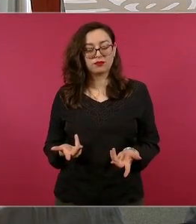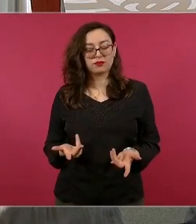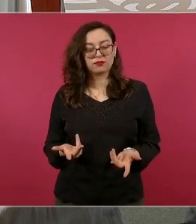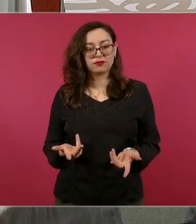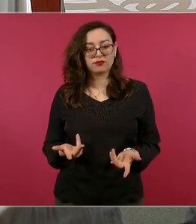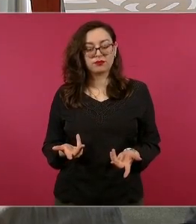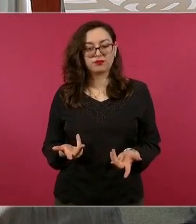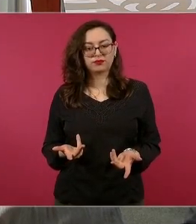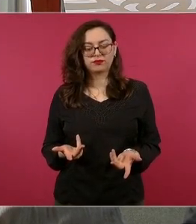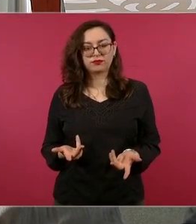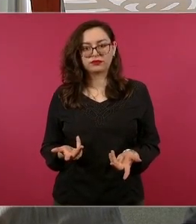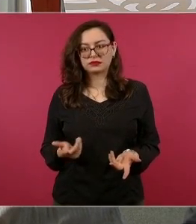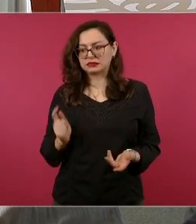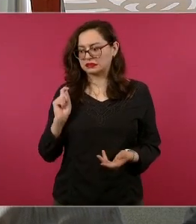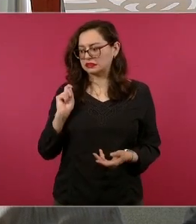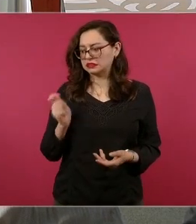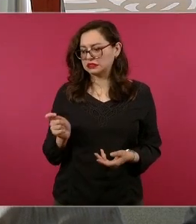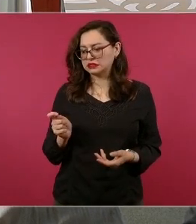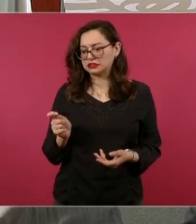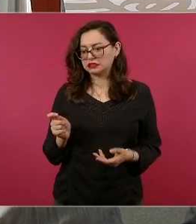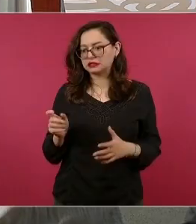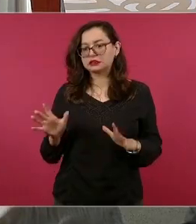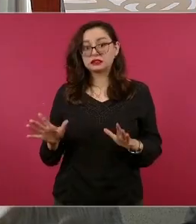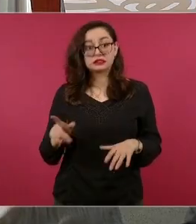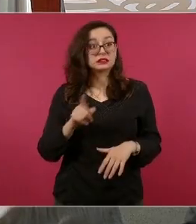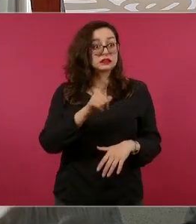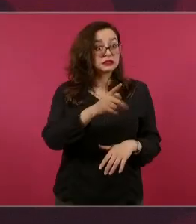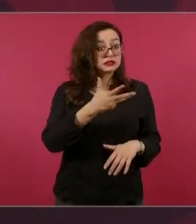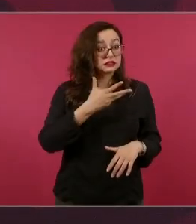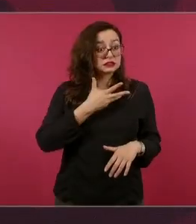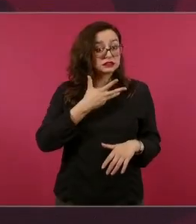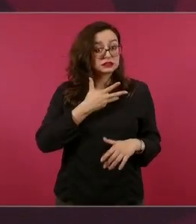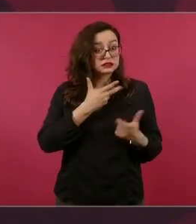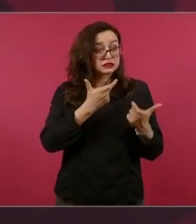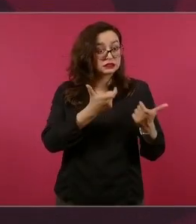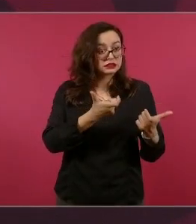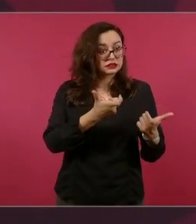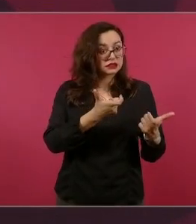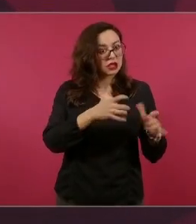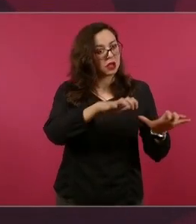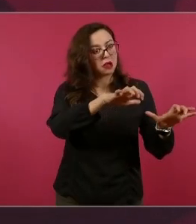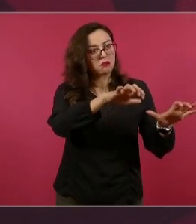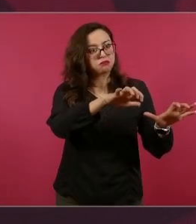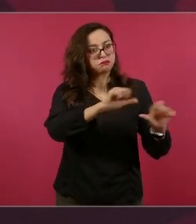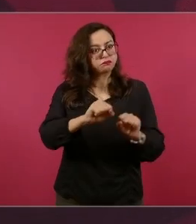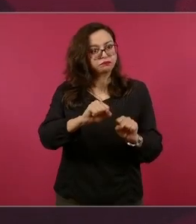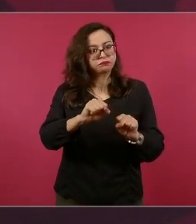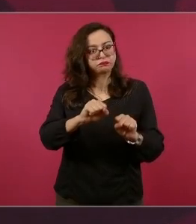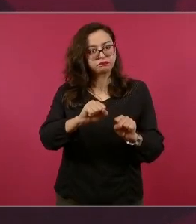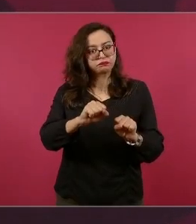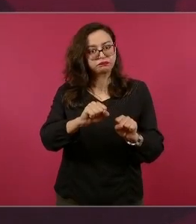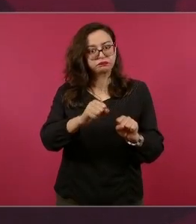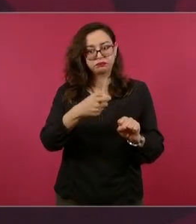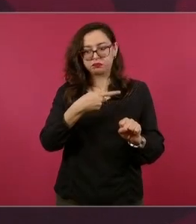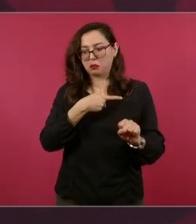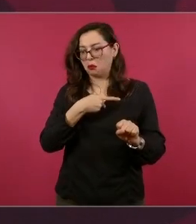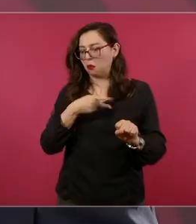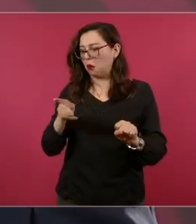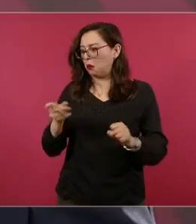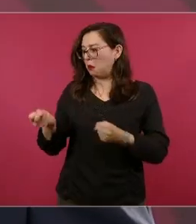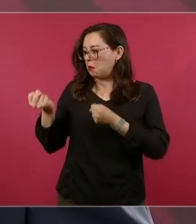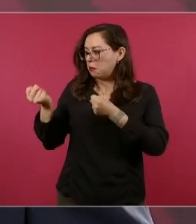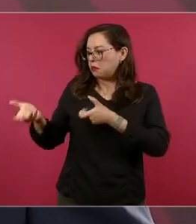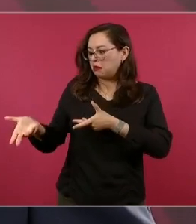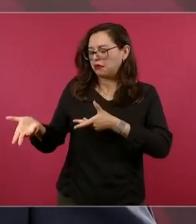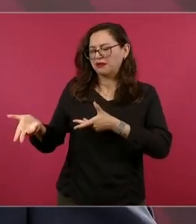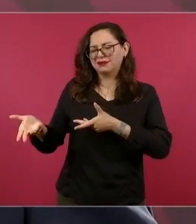quitarle a los que tienen su patrimonio